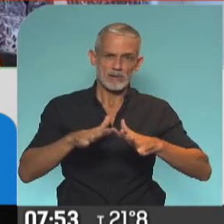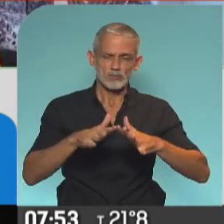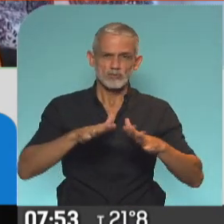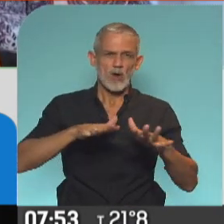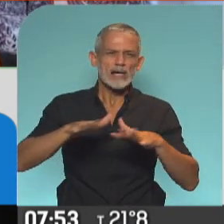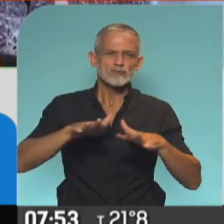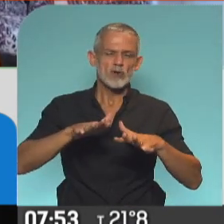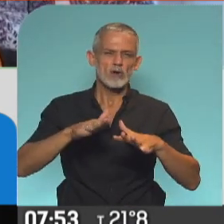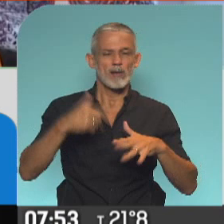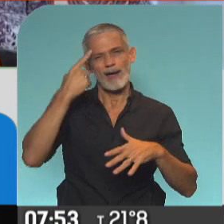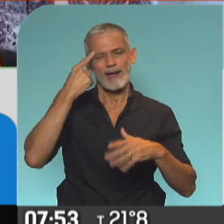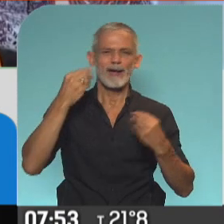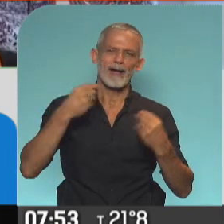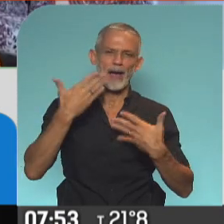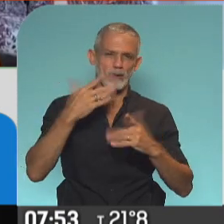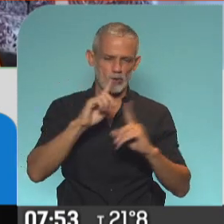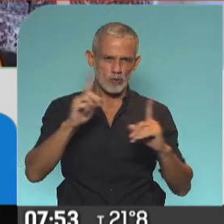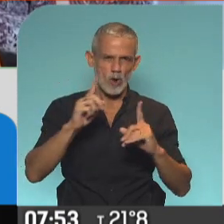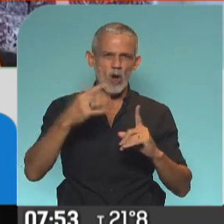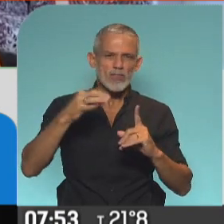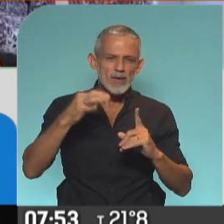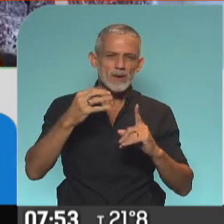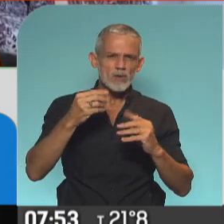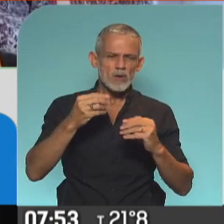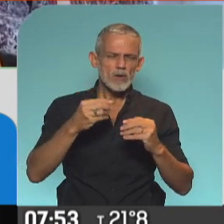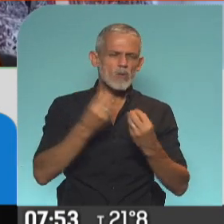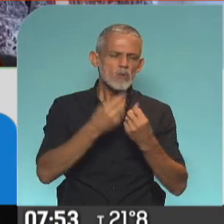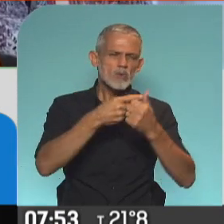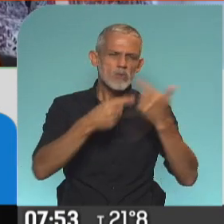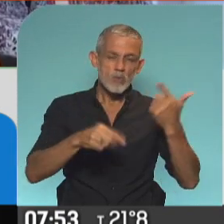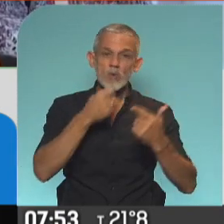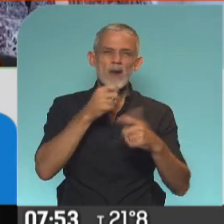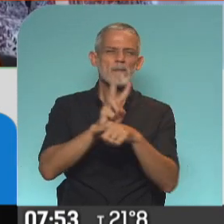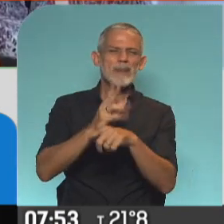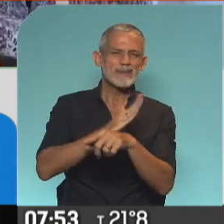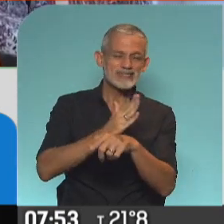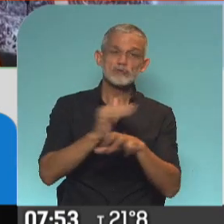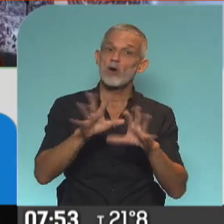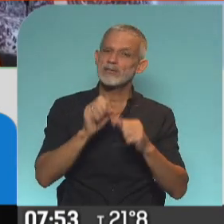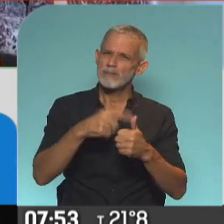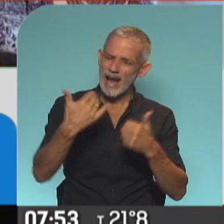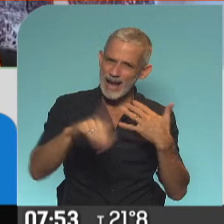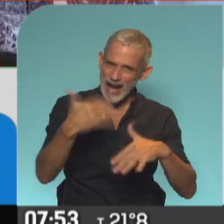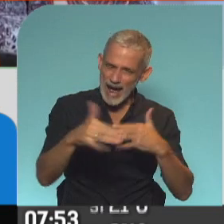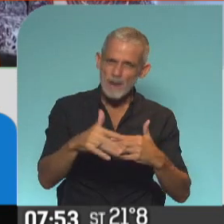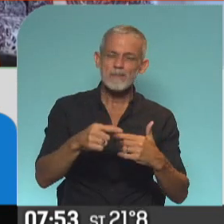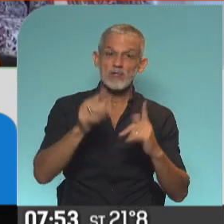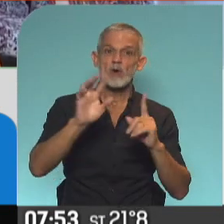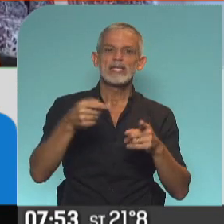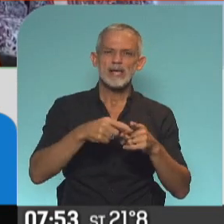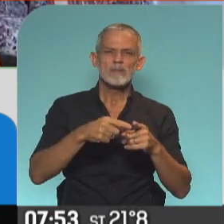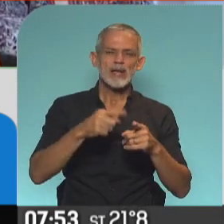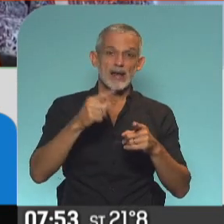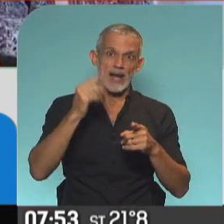enorme una enorme cantidad de dimensiones que van desde la prevención temprana hasta, sí,